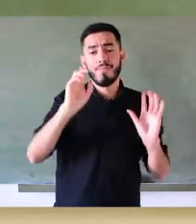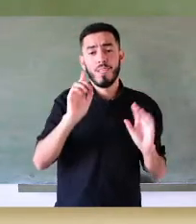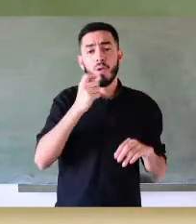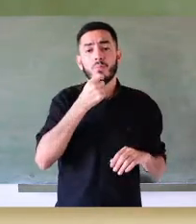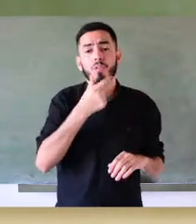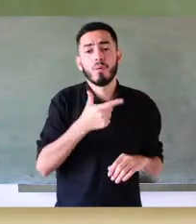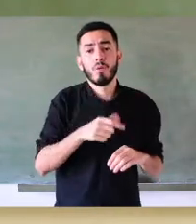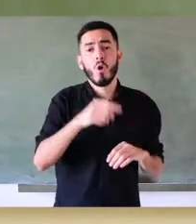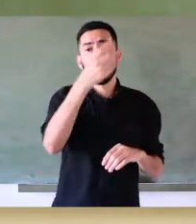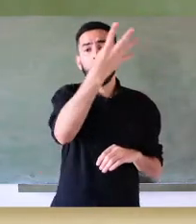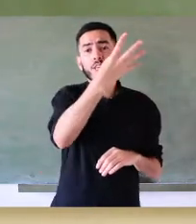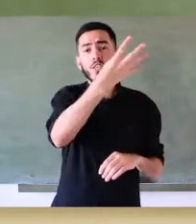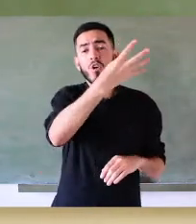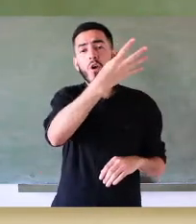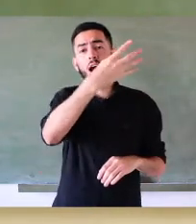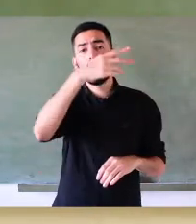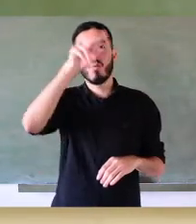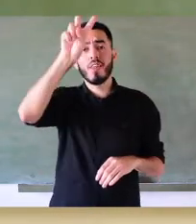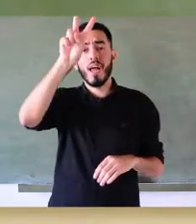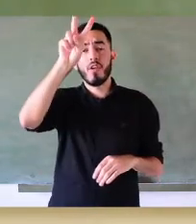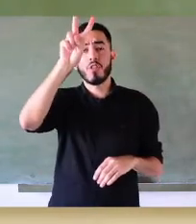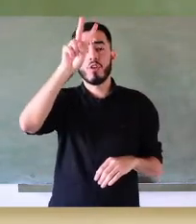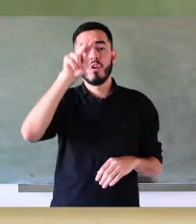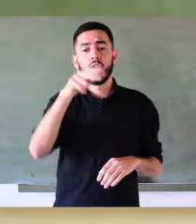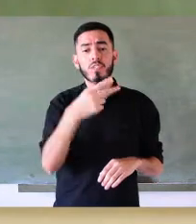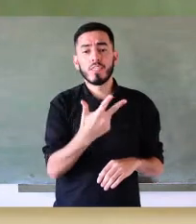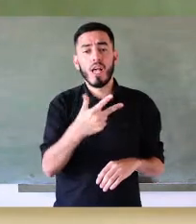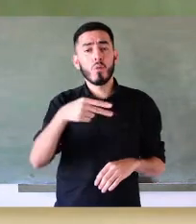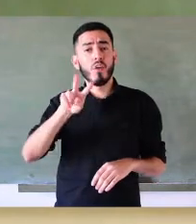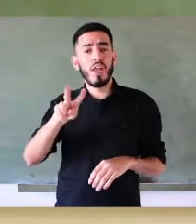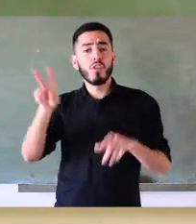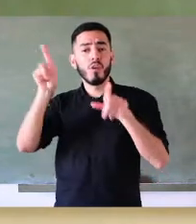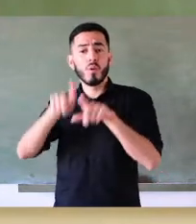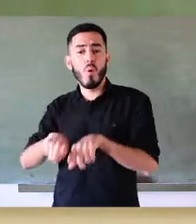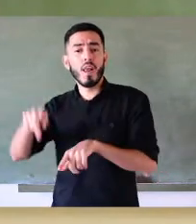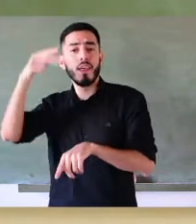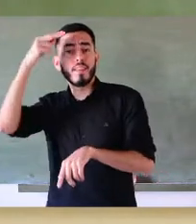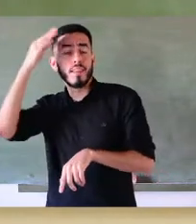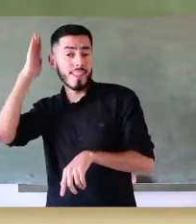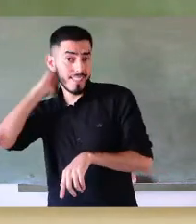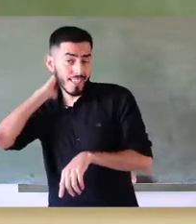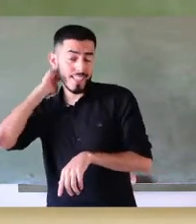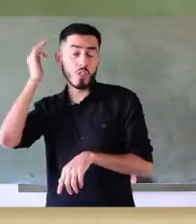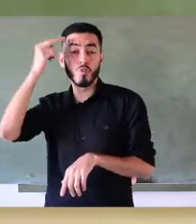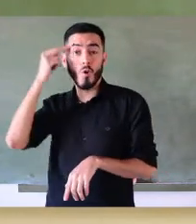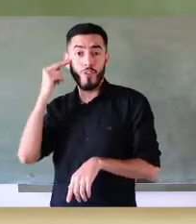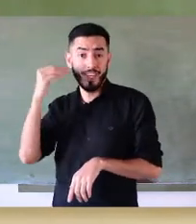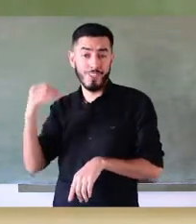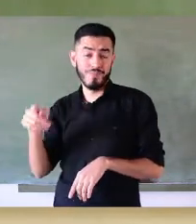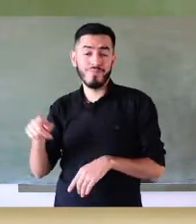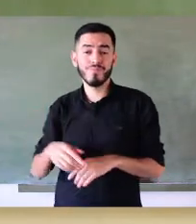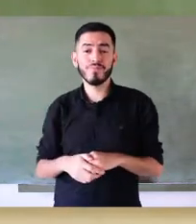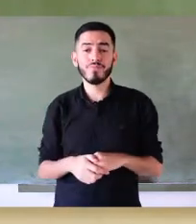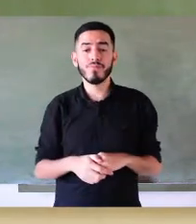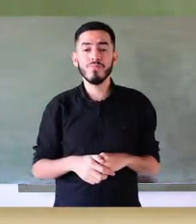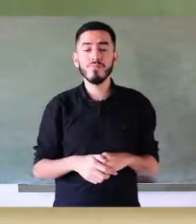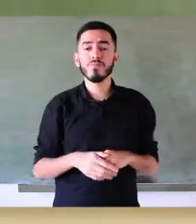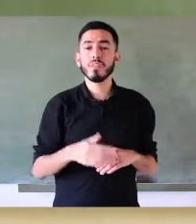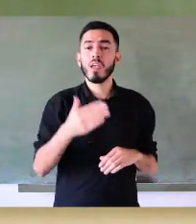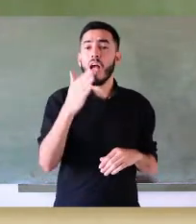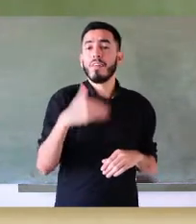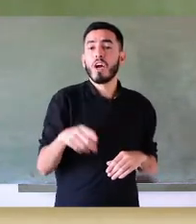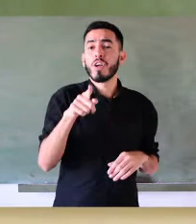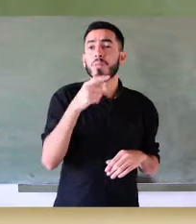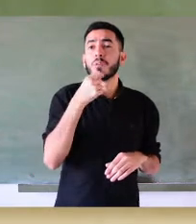cuadrado y 3 al cuadrado es lo que nos da 16 novenos. Cuando teníamos exponente negativo, primero ese signo